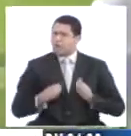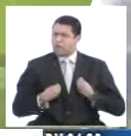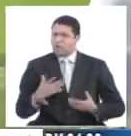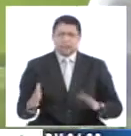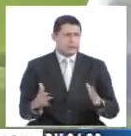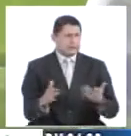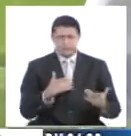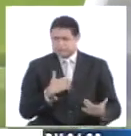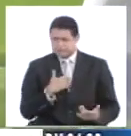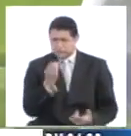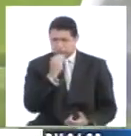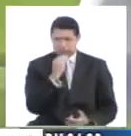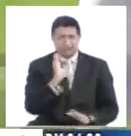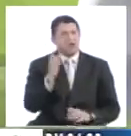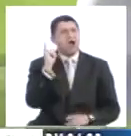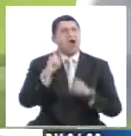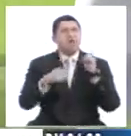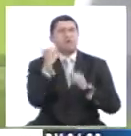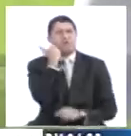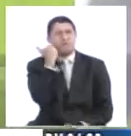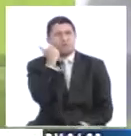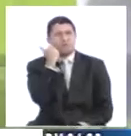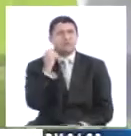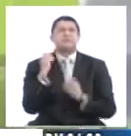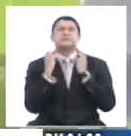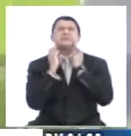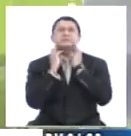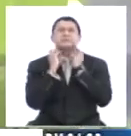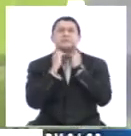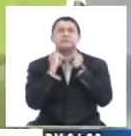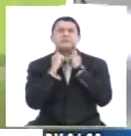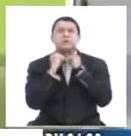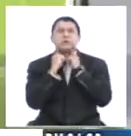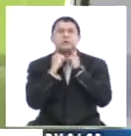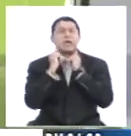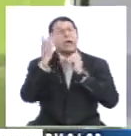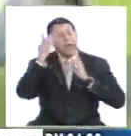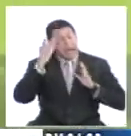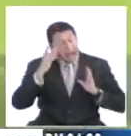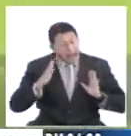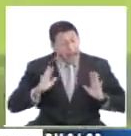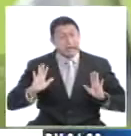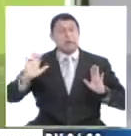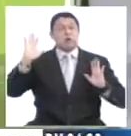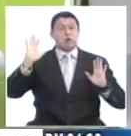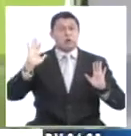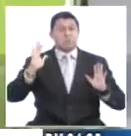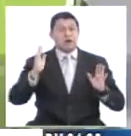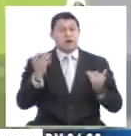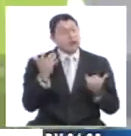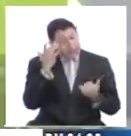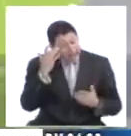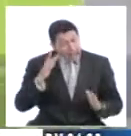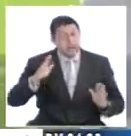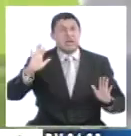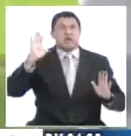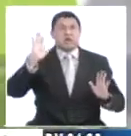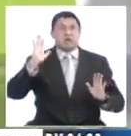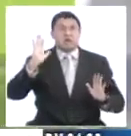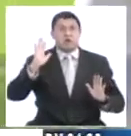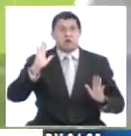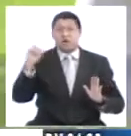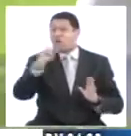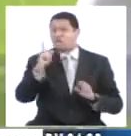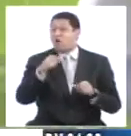existen patologías como el hipotiroidismo que puede ser un factor predisponente hoy en día estoy pida que está claro pero no